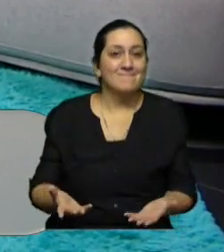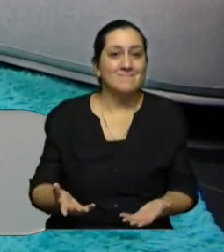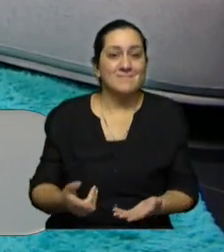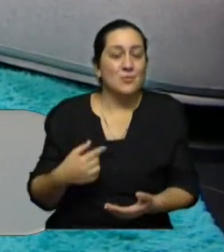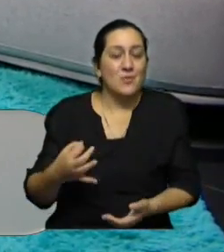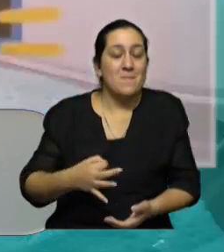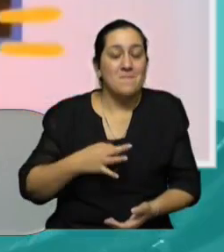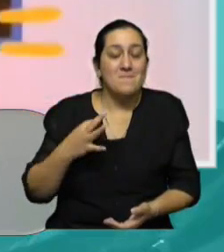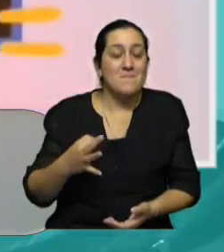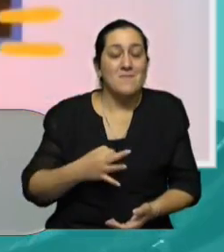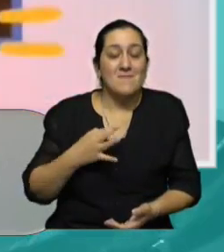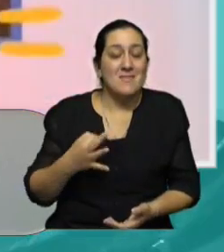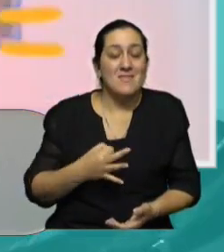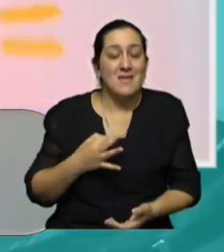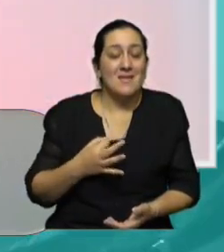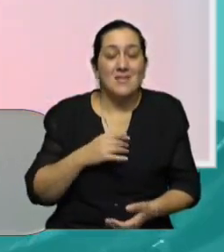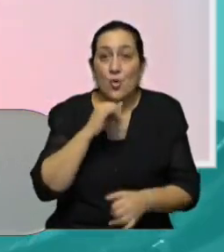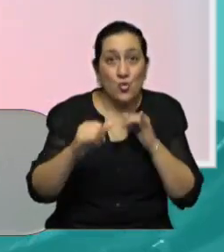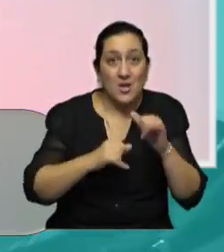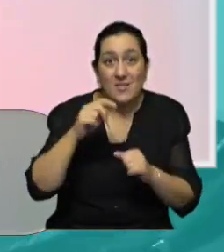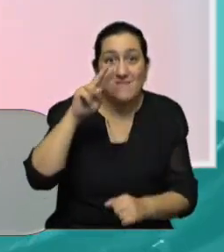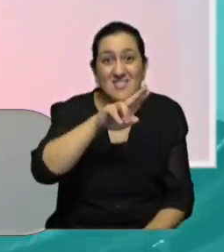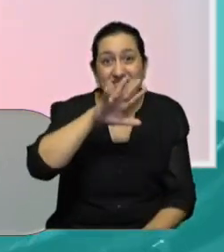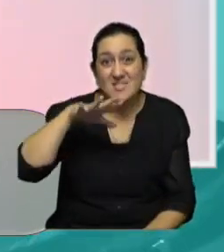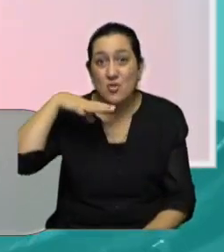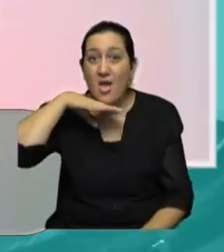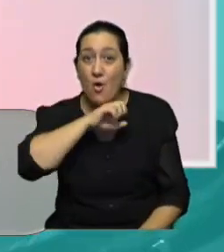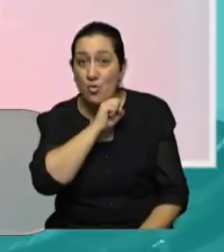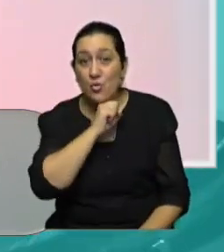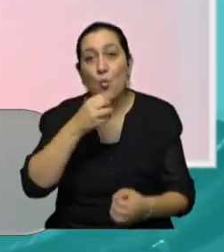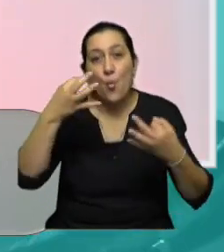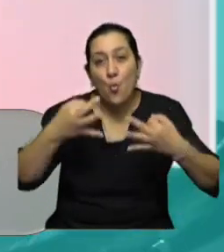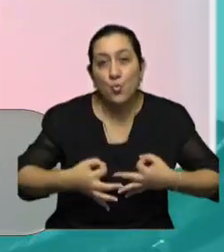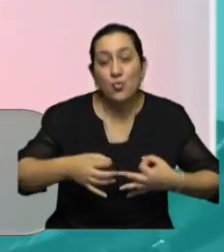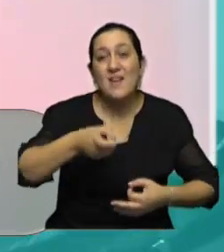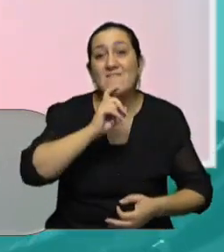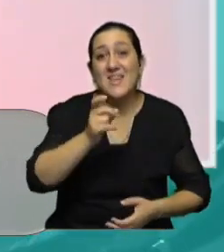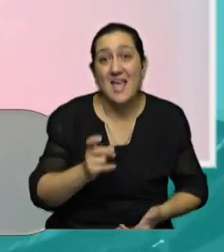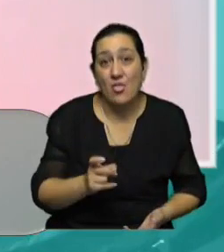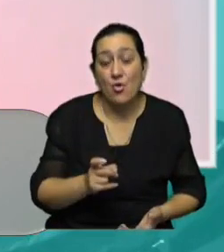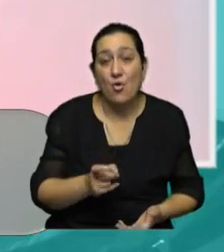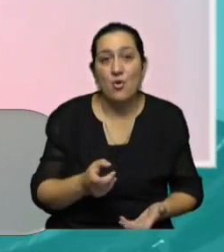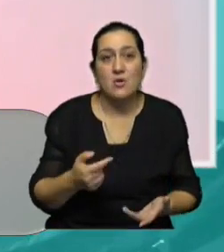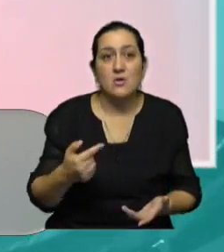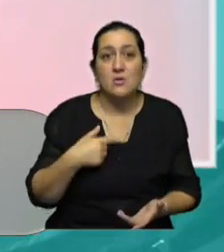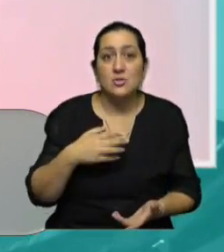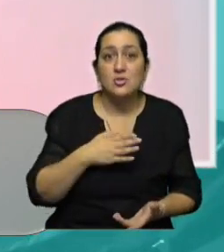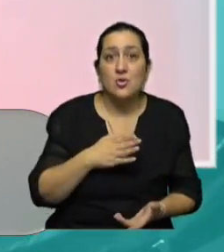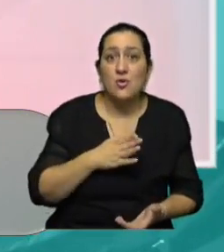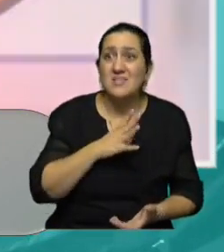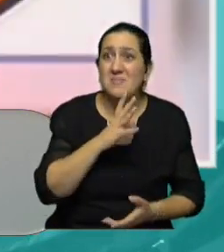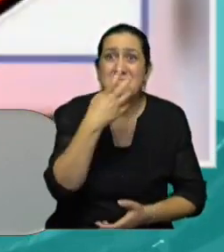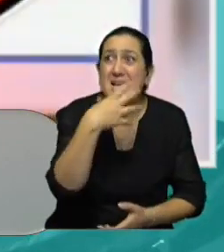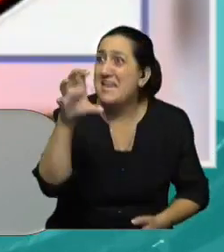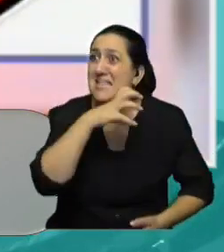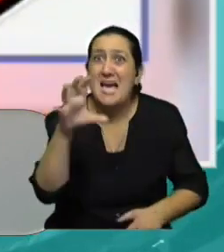vida lo que pasó ese 25 de agosto, que claro, por ser feriado aparte estaba todo el mundo en su casa. Yo salí al jardín de mi casa a gritar